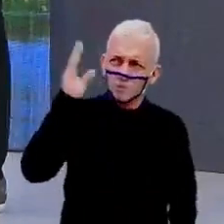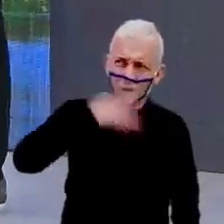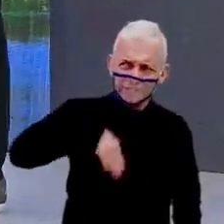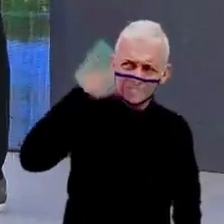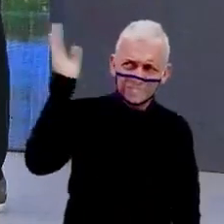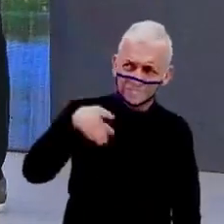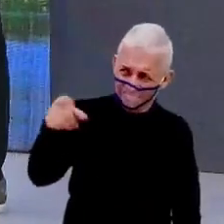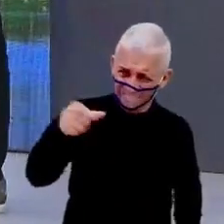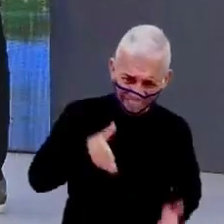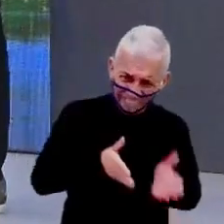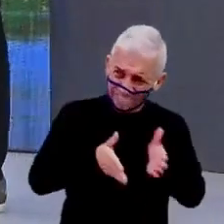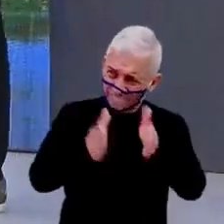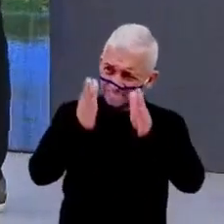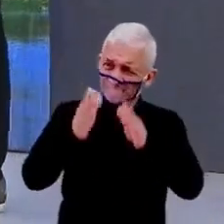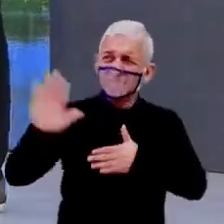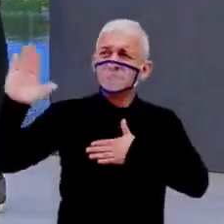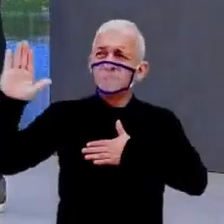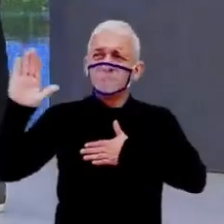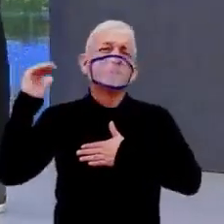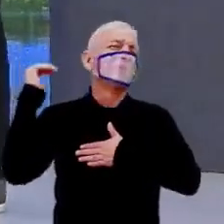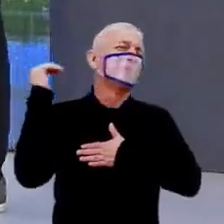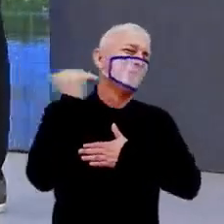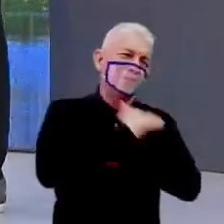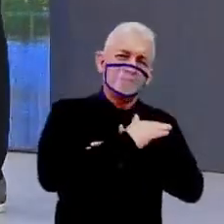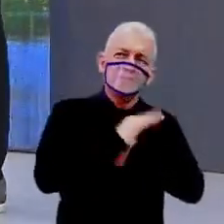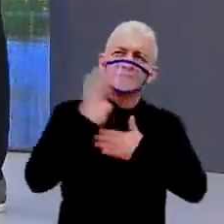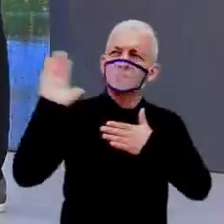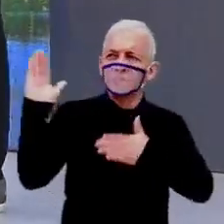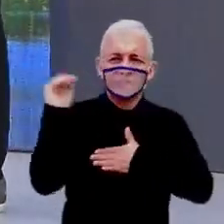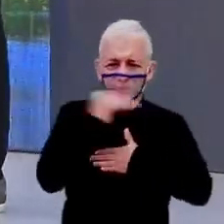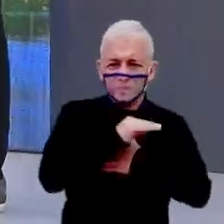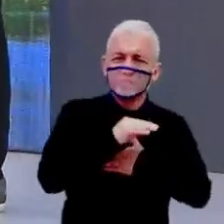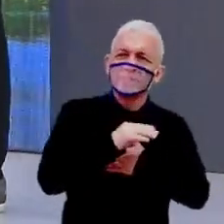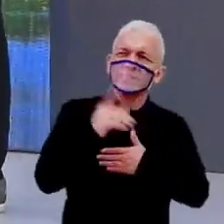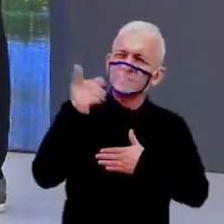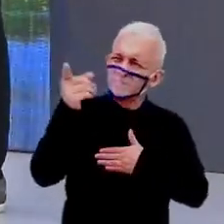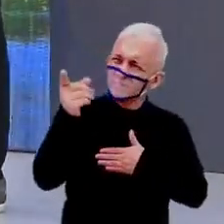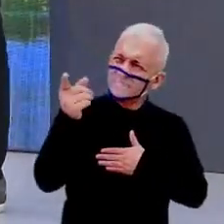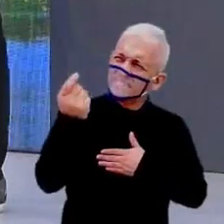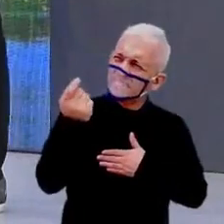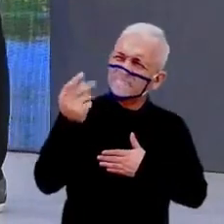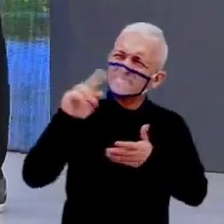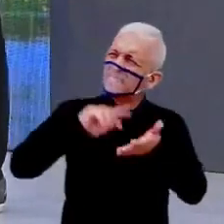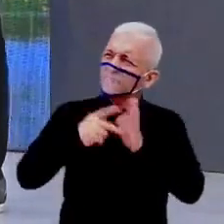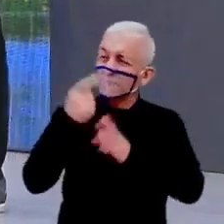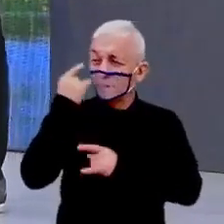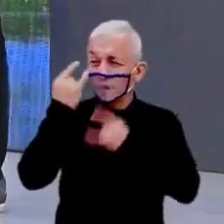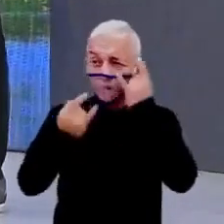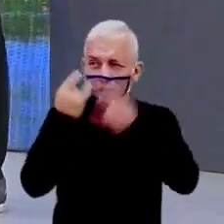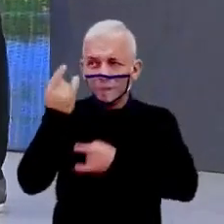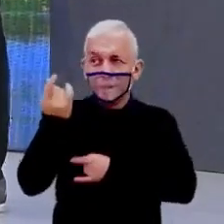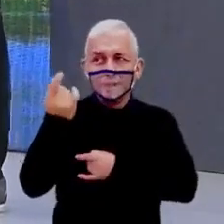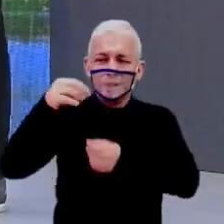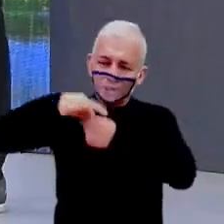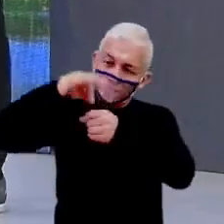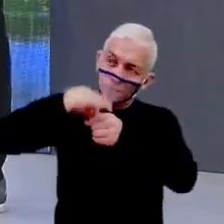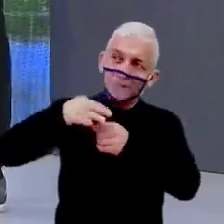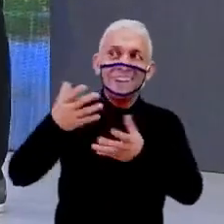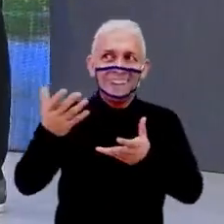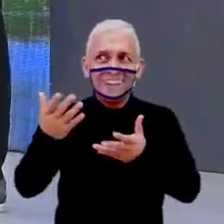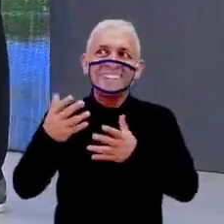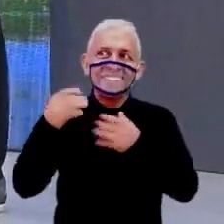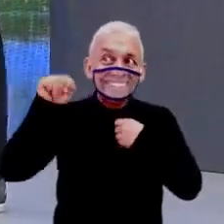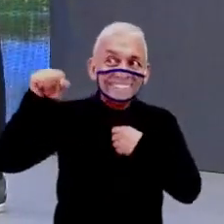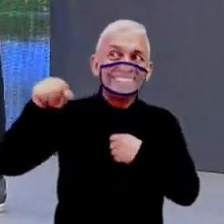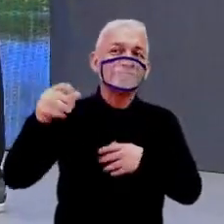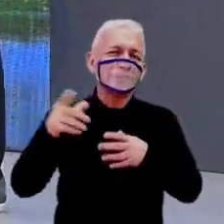los gobiernos porque eran puras promesas y nunca les cumplían. Solamente buscaban los beneficios para ellos y